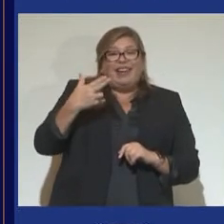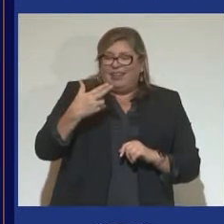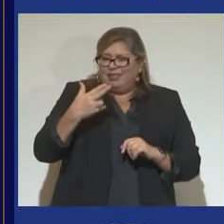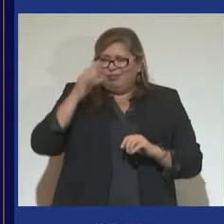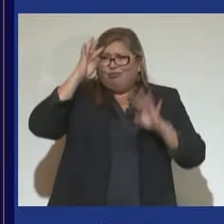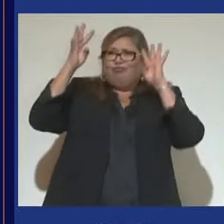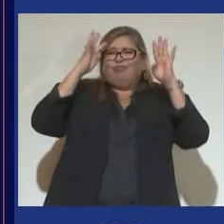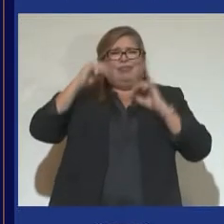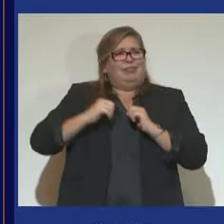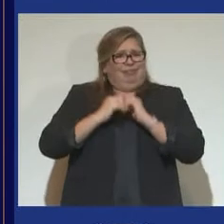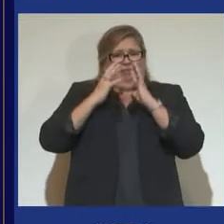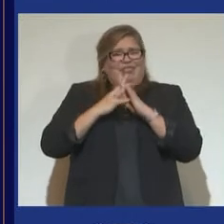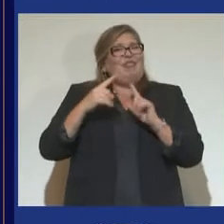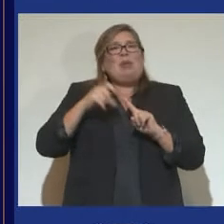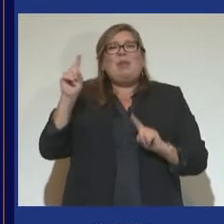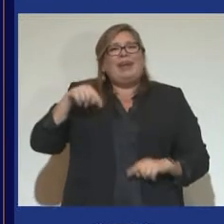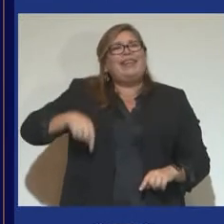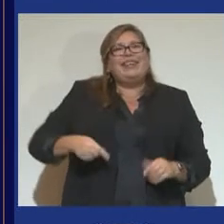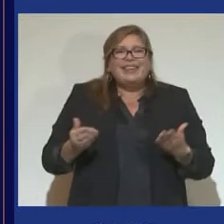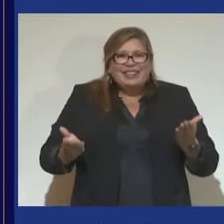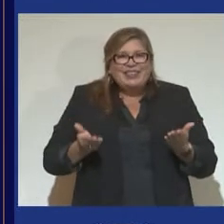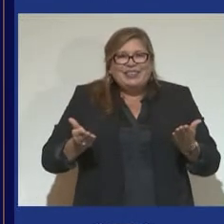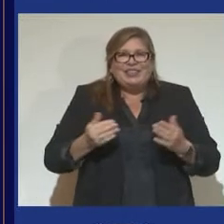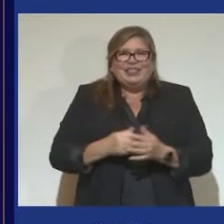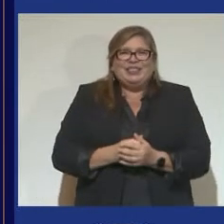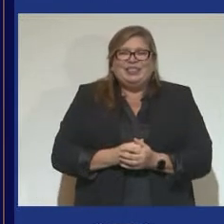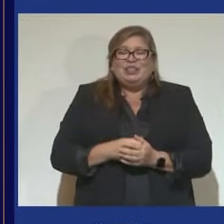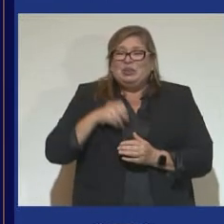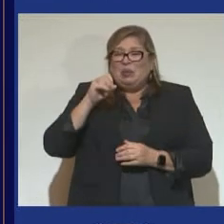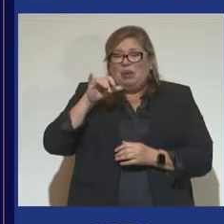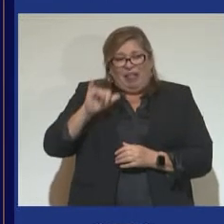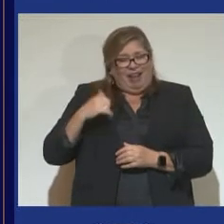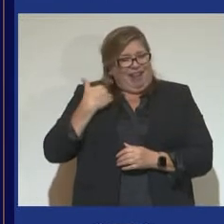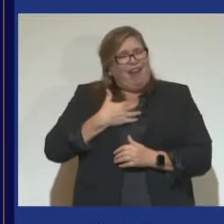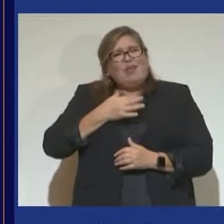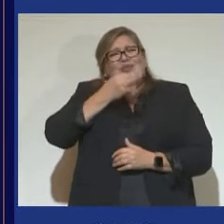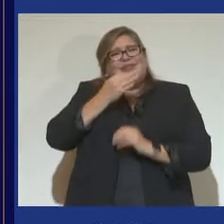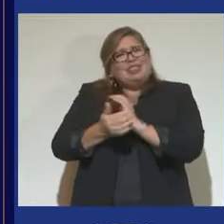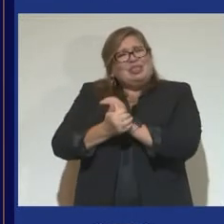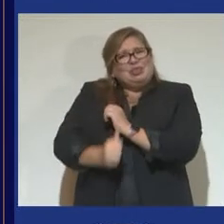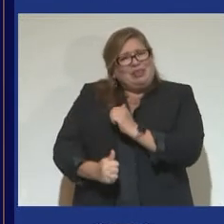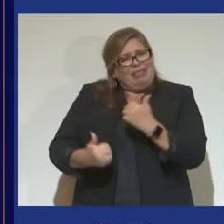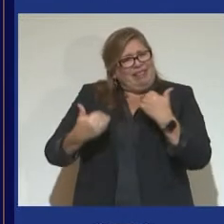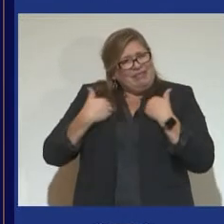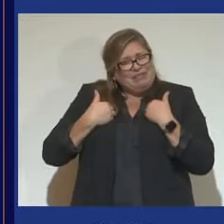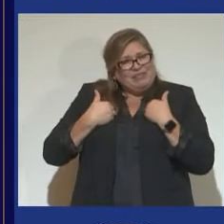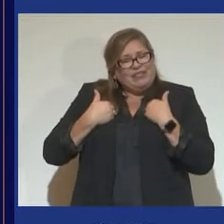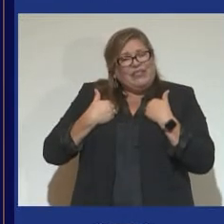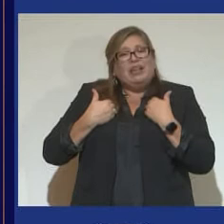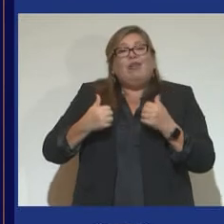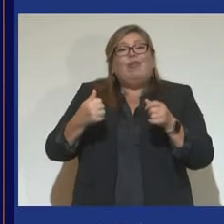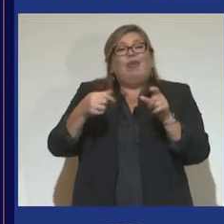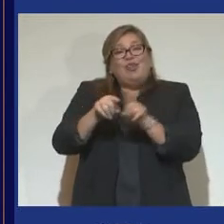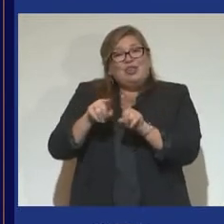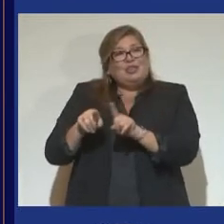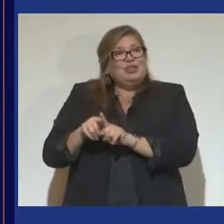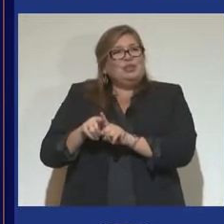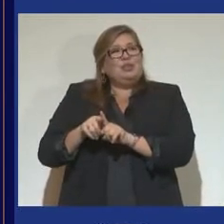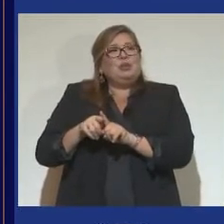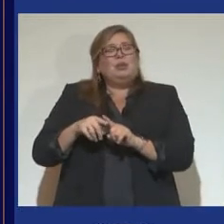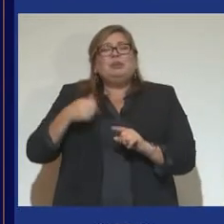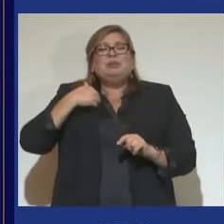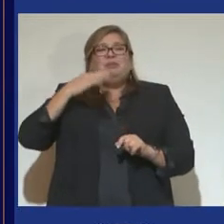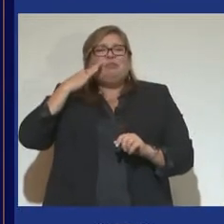bio innovación y otros tipos de industrias y tecnologías uno crea y acrecienta sobre esos puntos fuertes y también